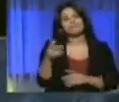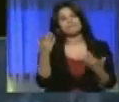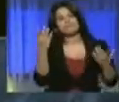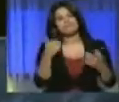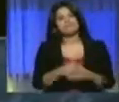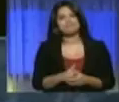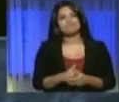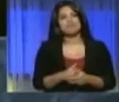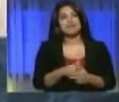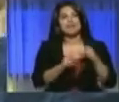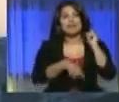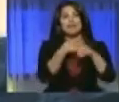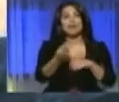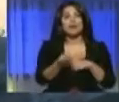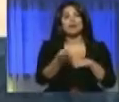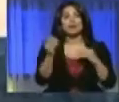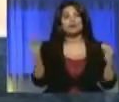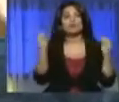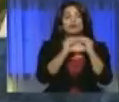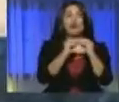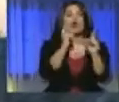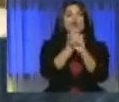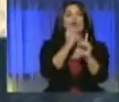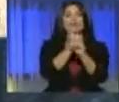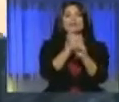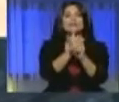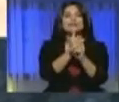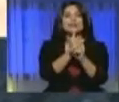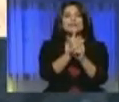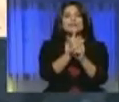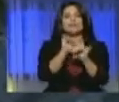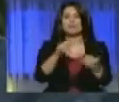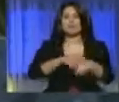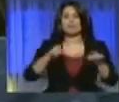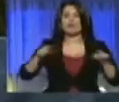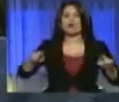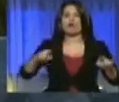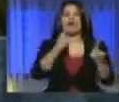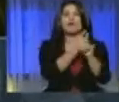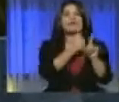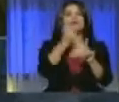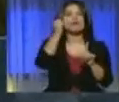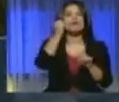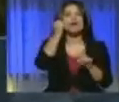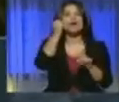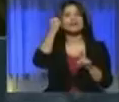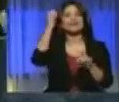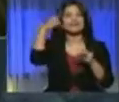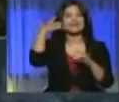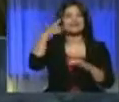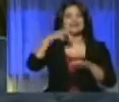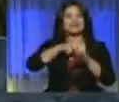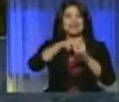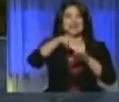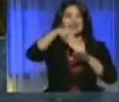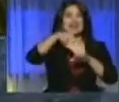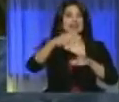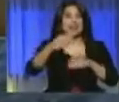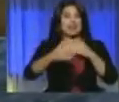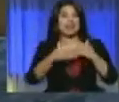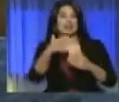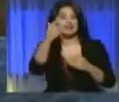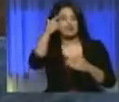Y luego coincidió con la competencia de nuestra Yulimar Roja. Así que íbamos